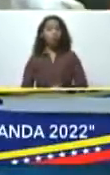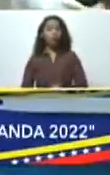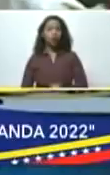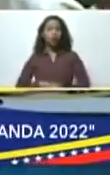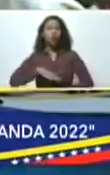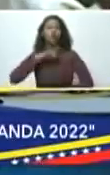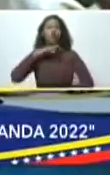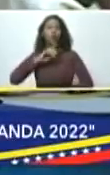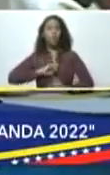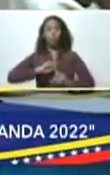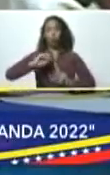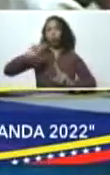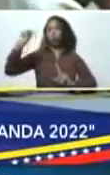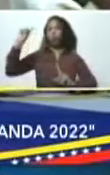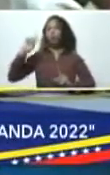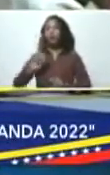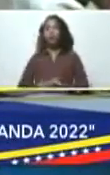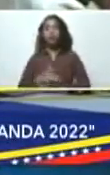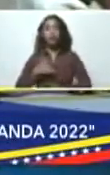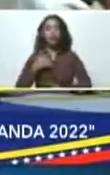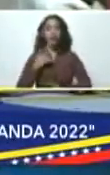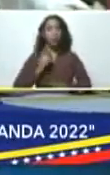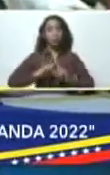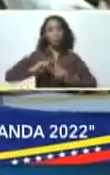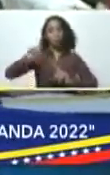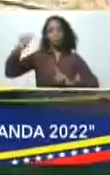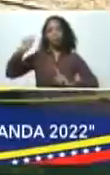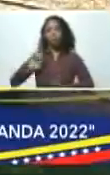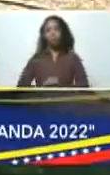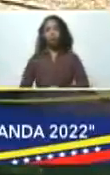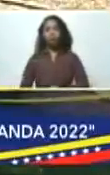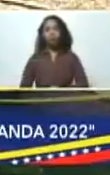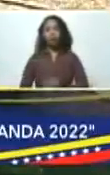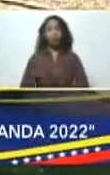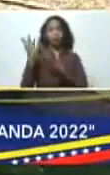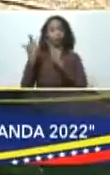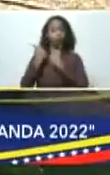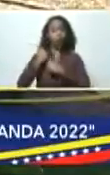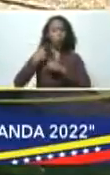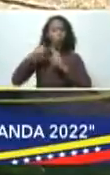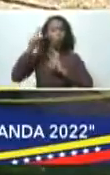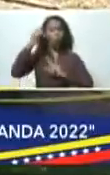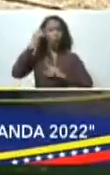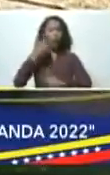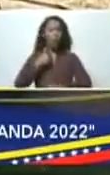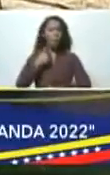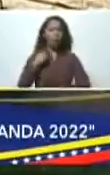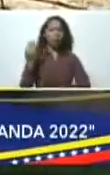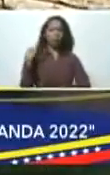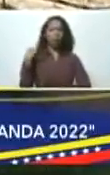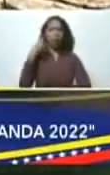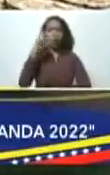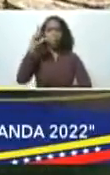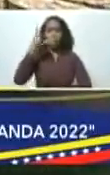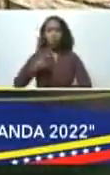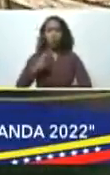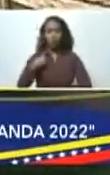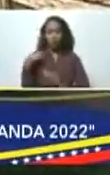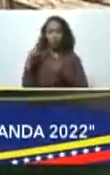uno de energía, ¿vale? De energía. Me estaba contándolo otra vez. Una persona que